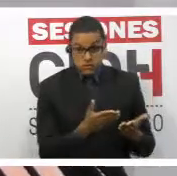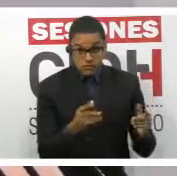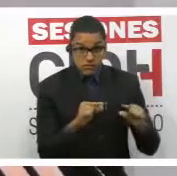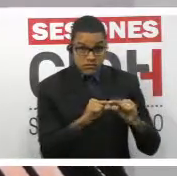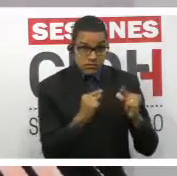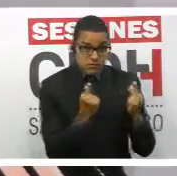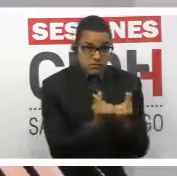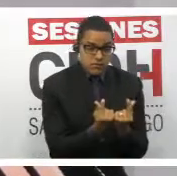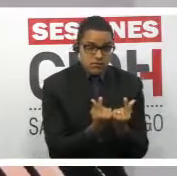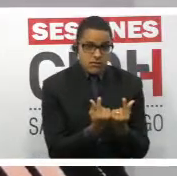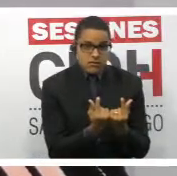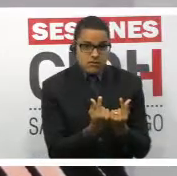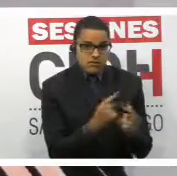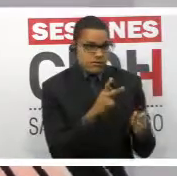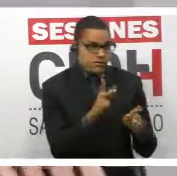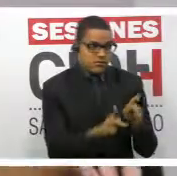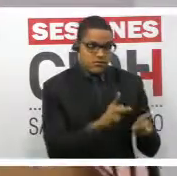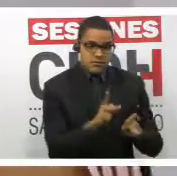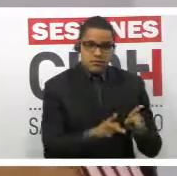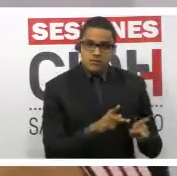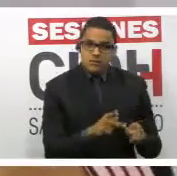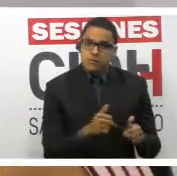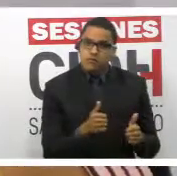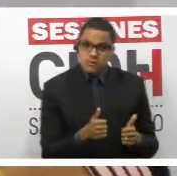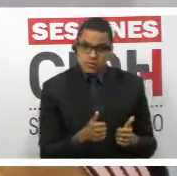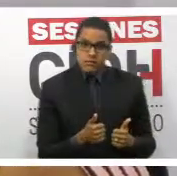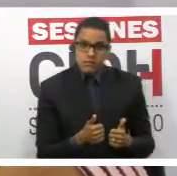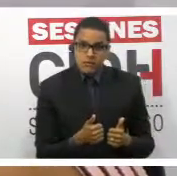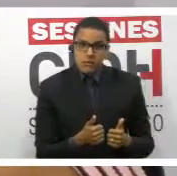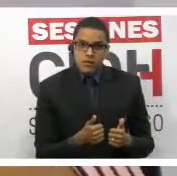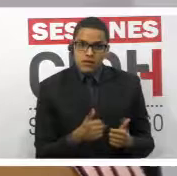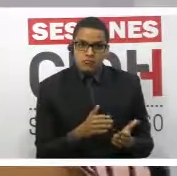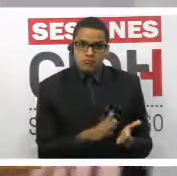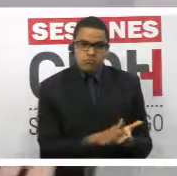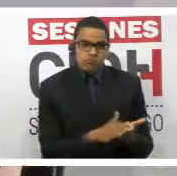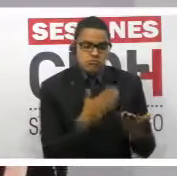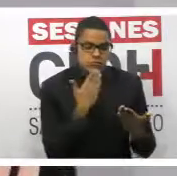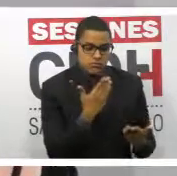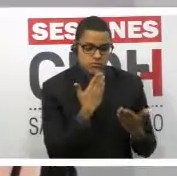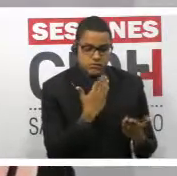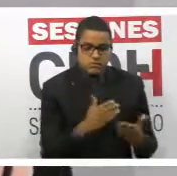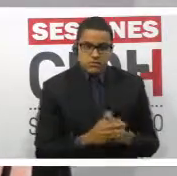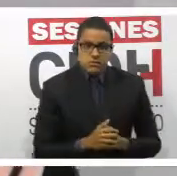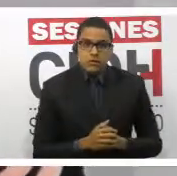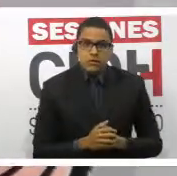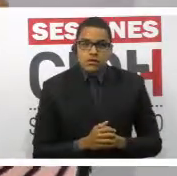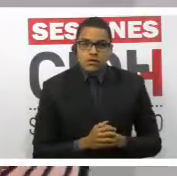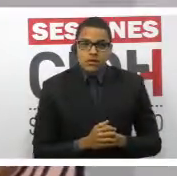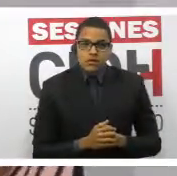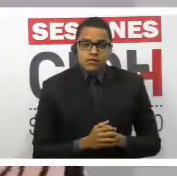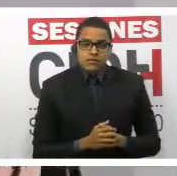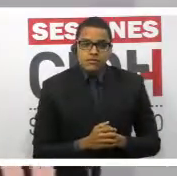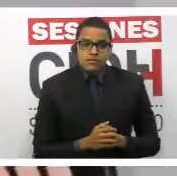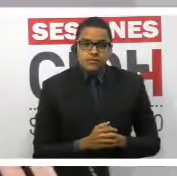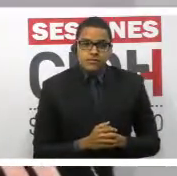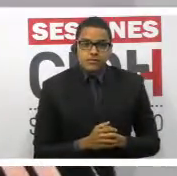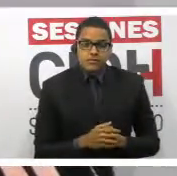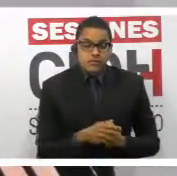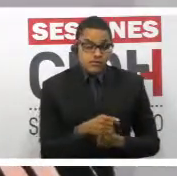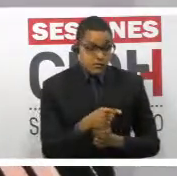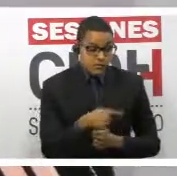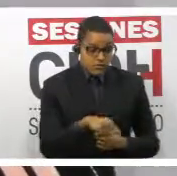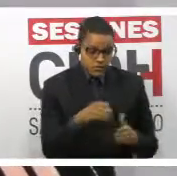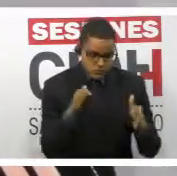humano que requiere de protección reforzada de protecciones especiales de sus derechos con